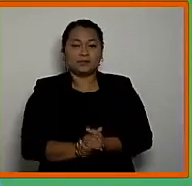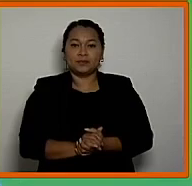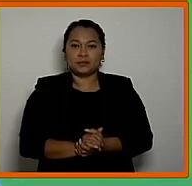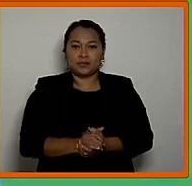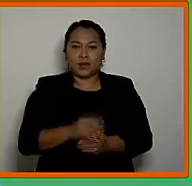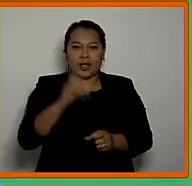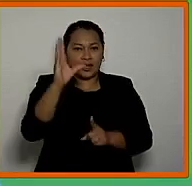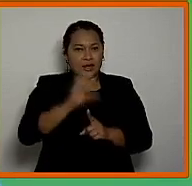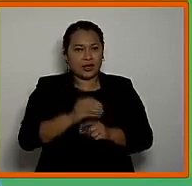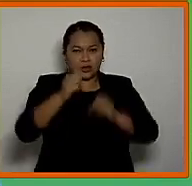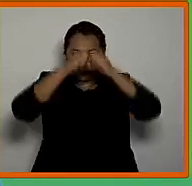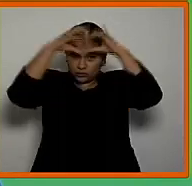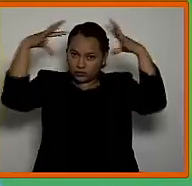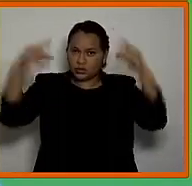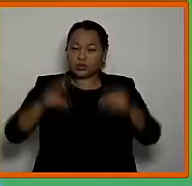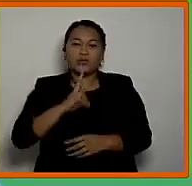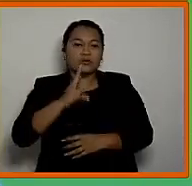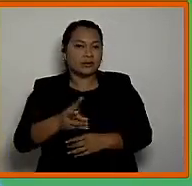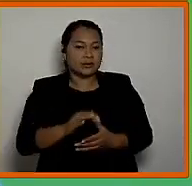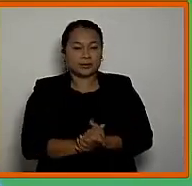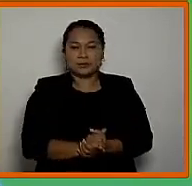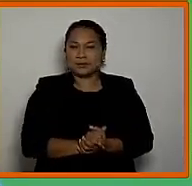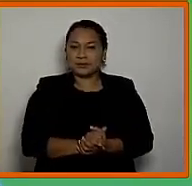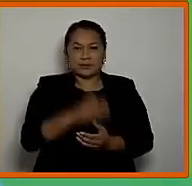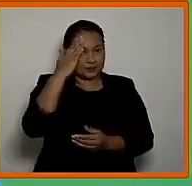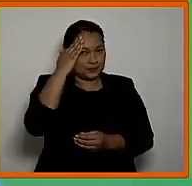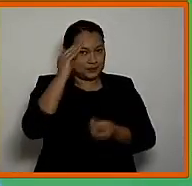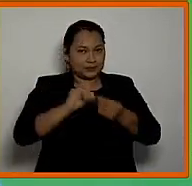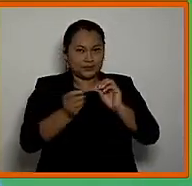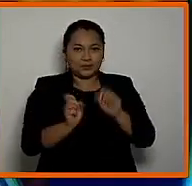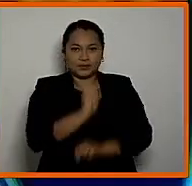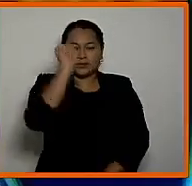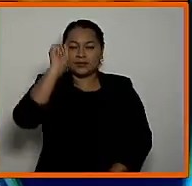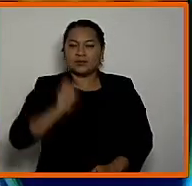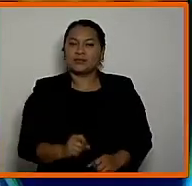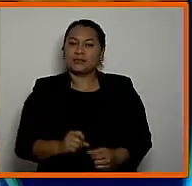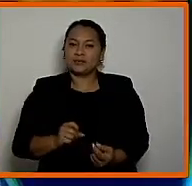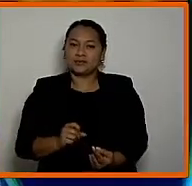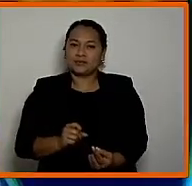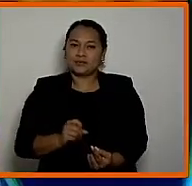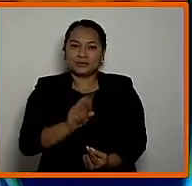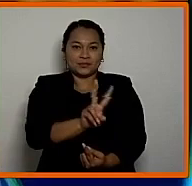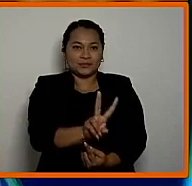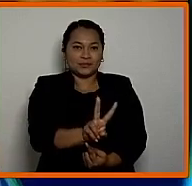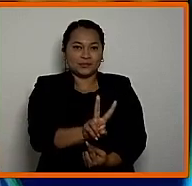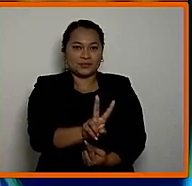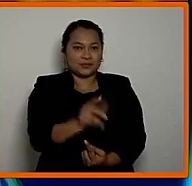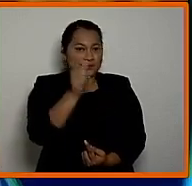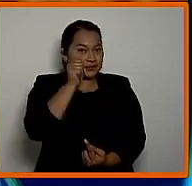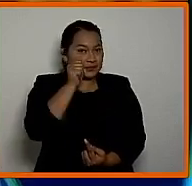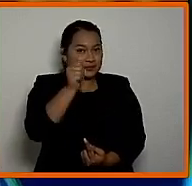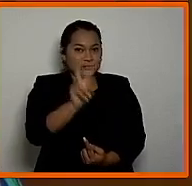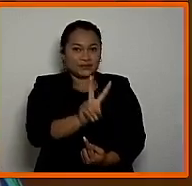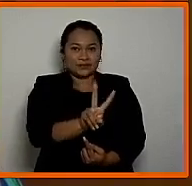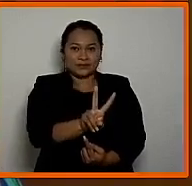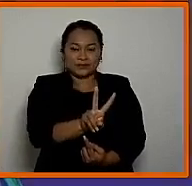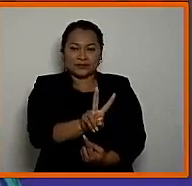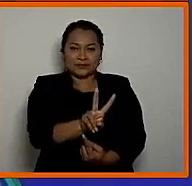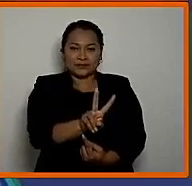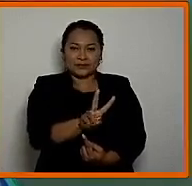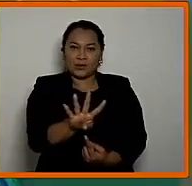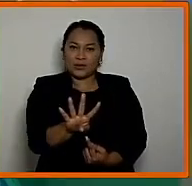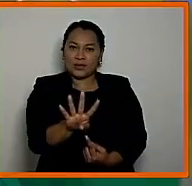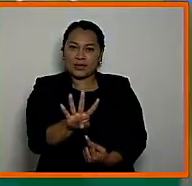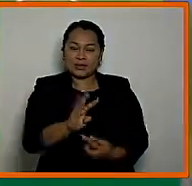sueños se haga realidad. Viene su primer dígito. 2. Segundo dígito, atentos, porque este es el